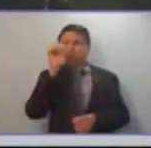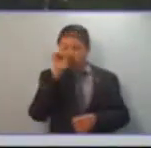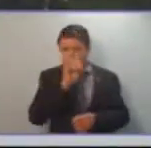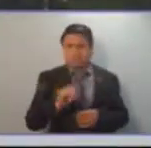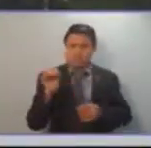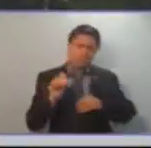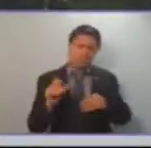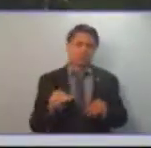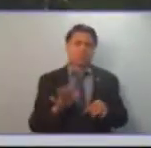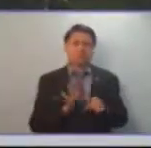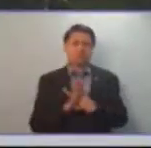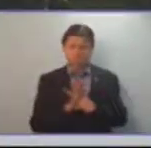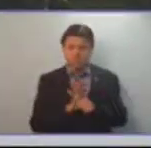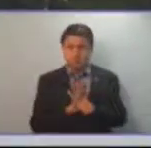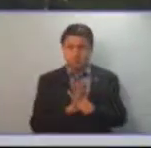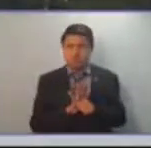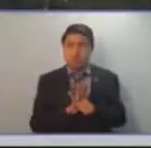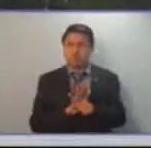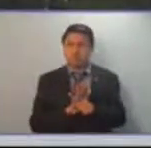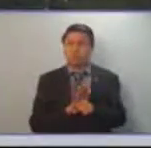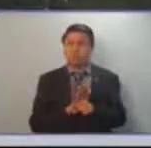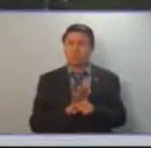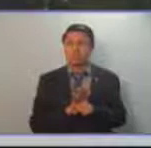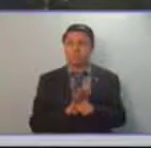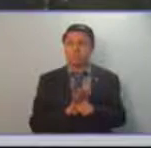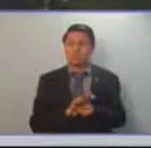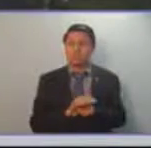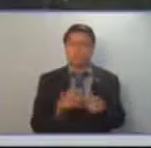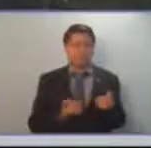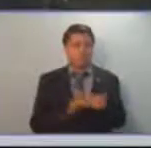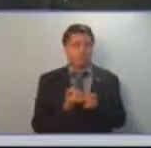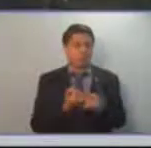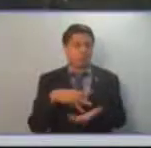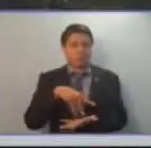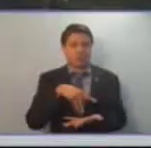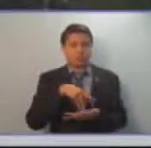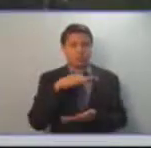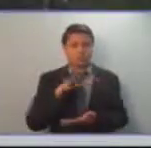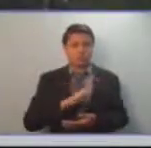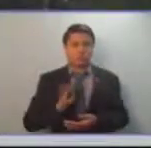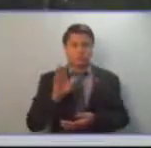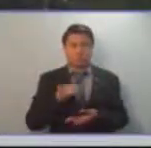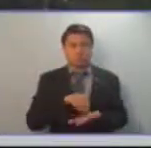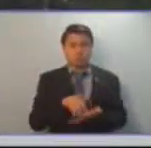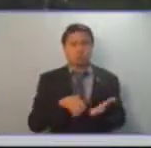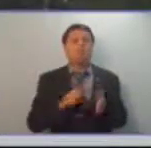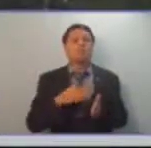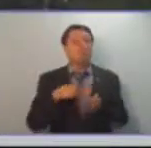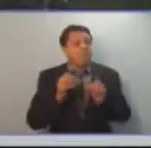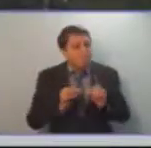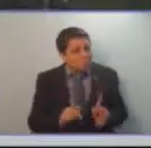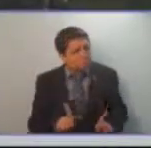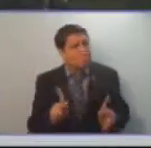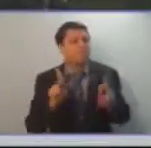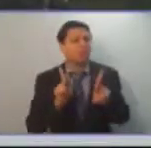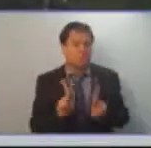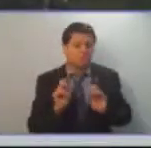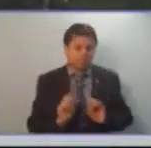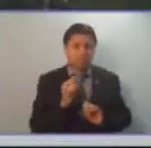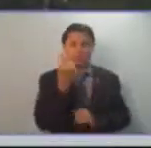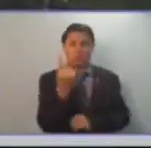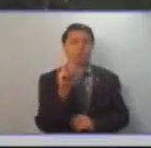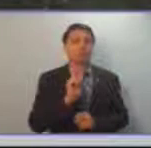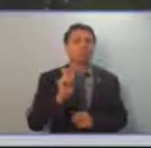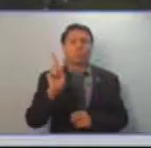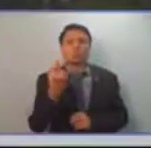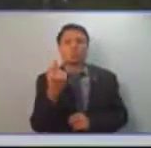participación suficiente al respaldo de la ciudadanía de su municipio, tiene chance de tener 1 o